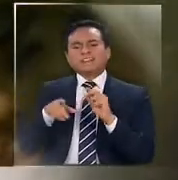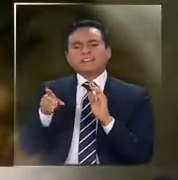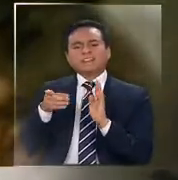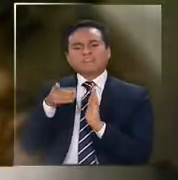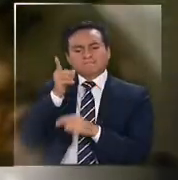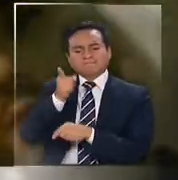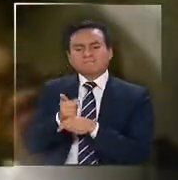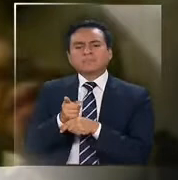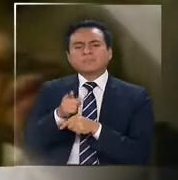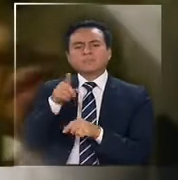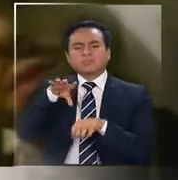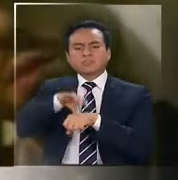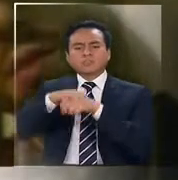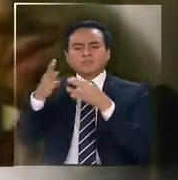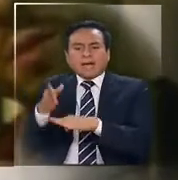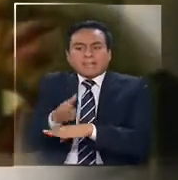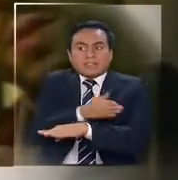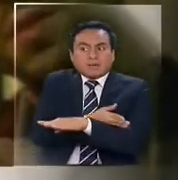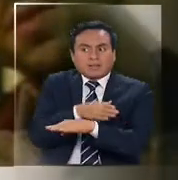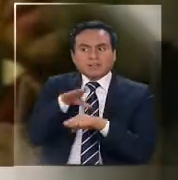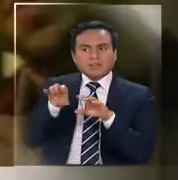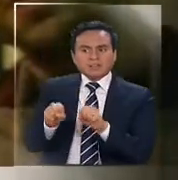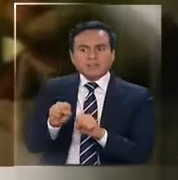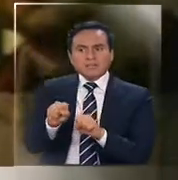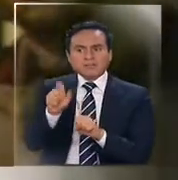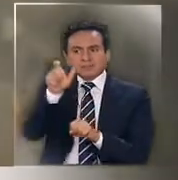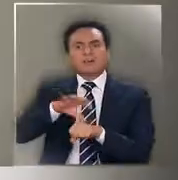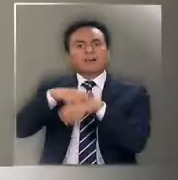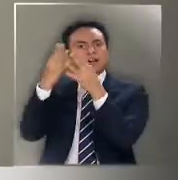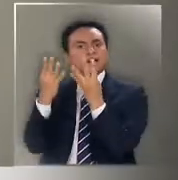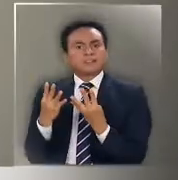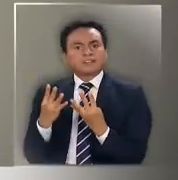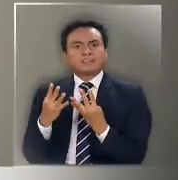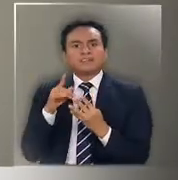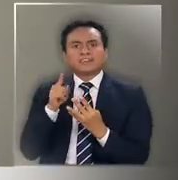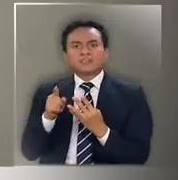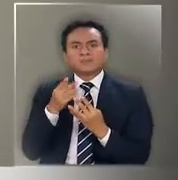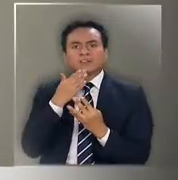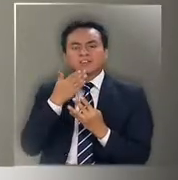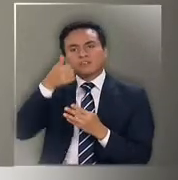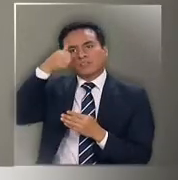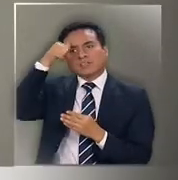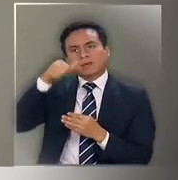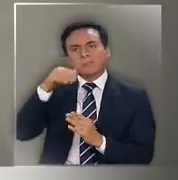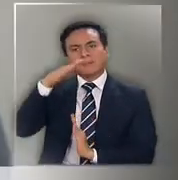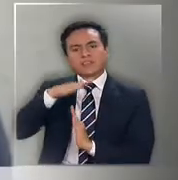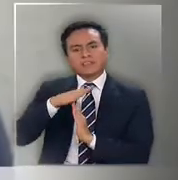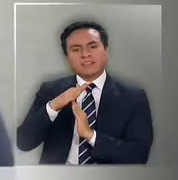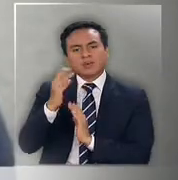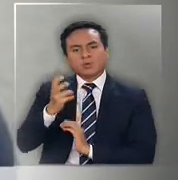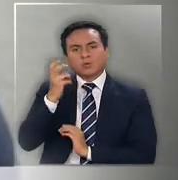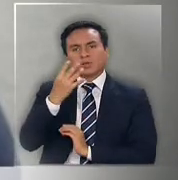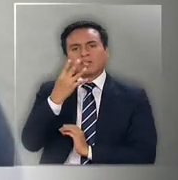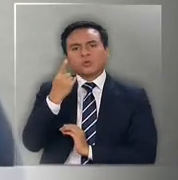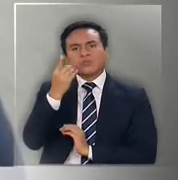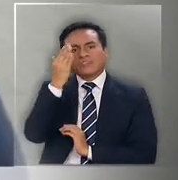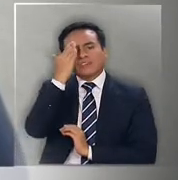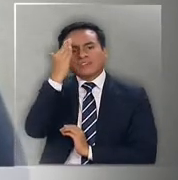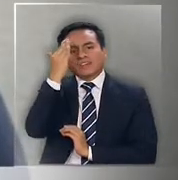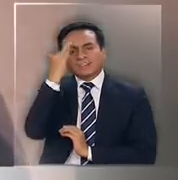prisión preventiva anticipada, por lo que necesariamente quedó en la cárcel. Eso y una condena pendiente por hurto de 41